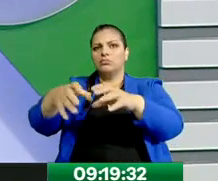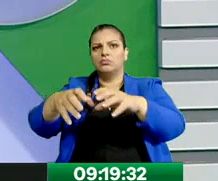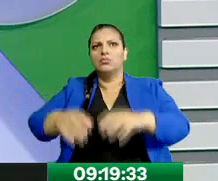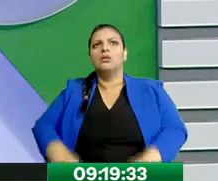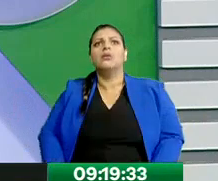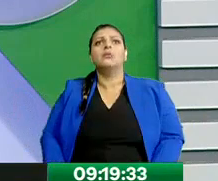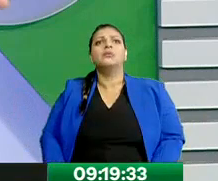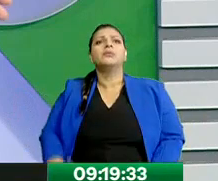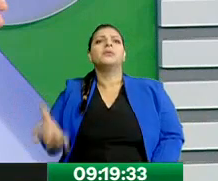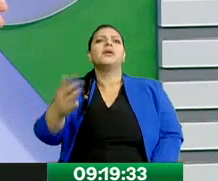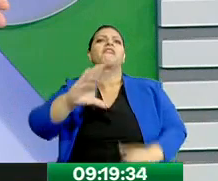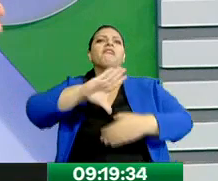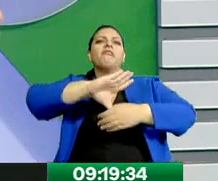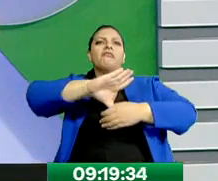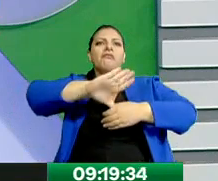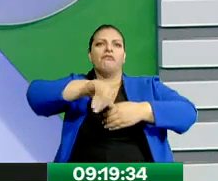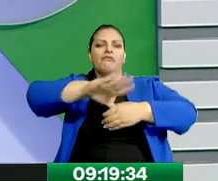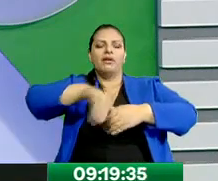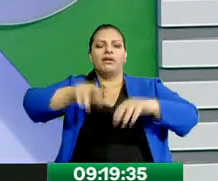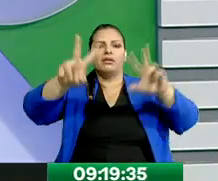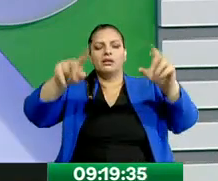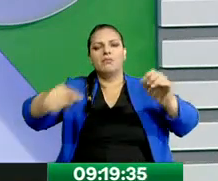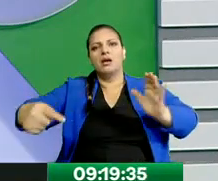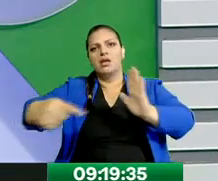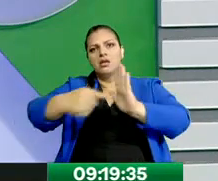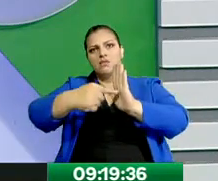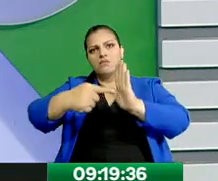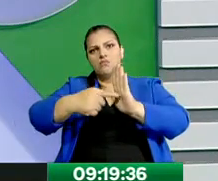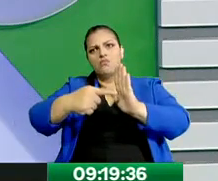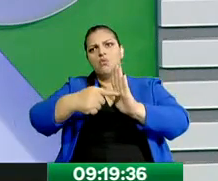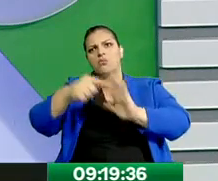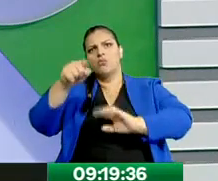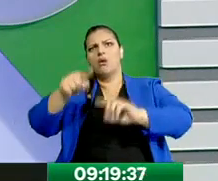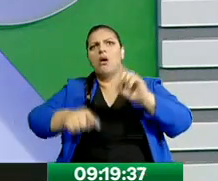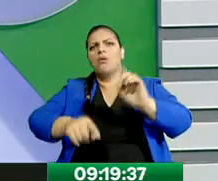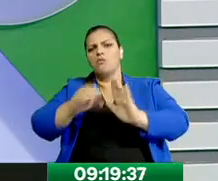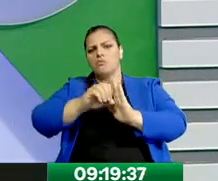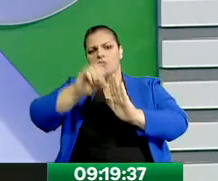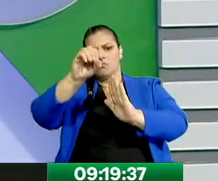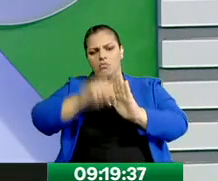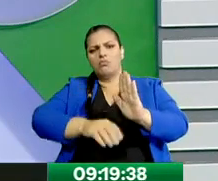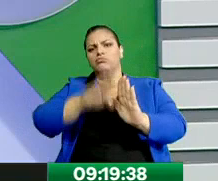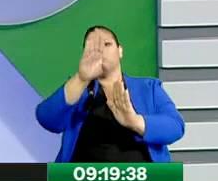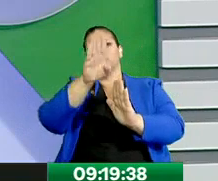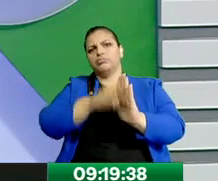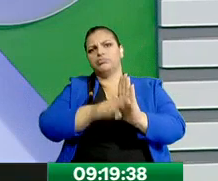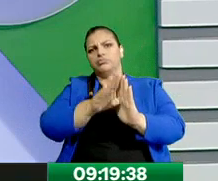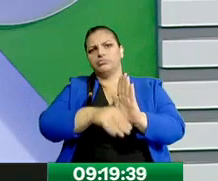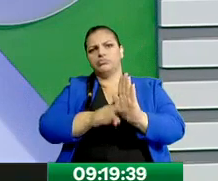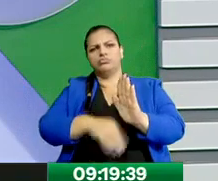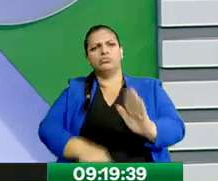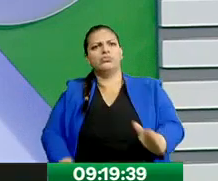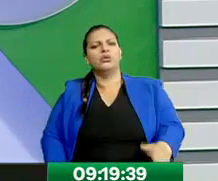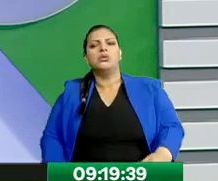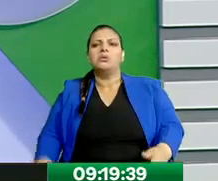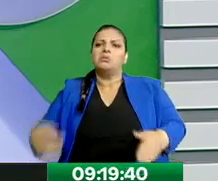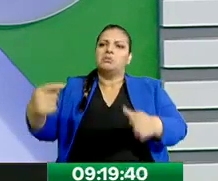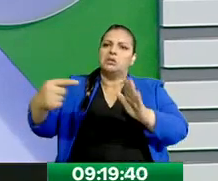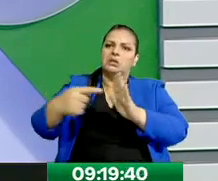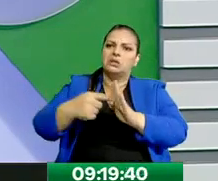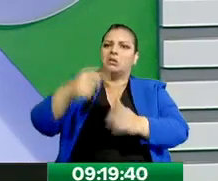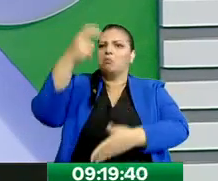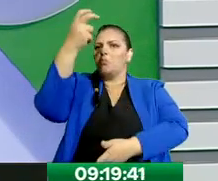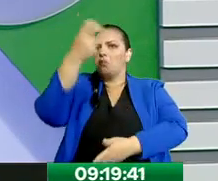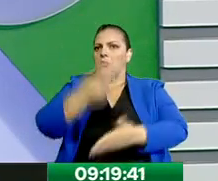beneficios, requisitos y pasos a seguir para beneficiarse de este proceso de remisión y reducción de intereses, multas y